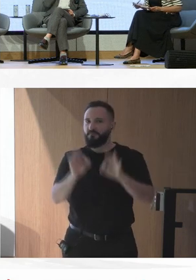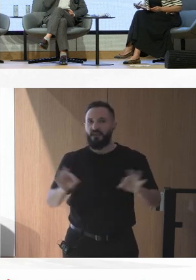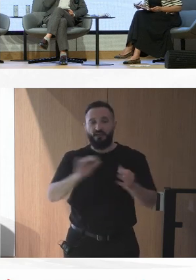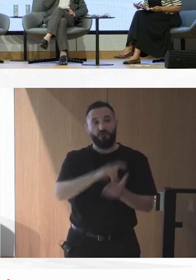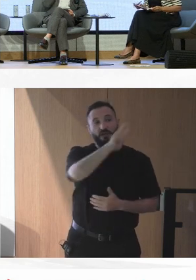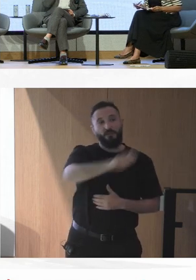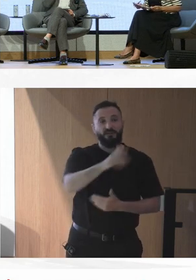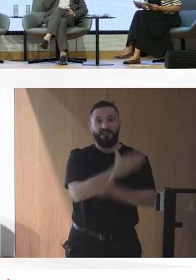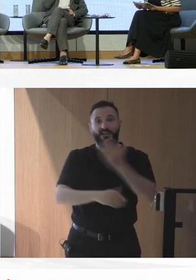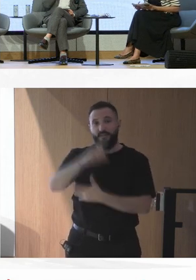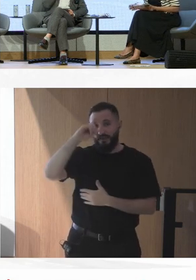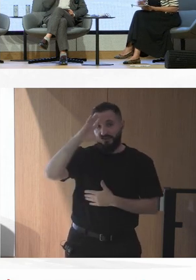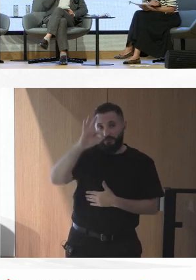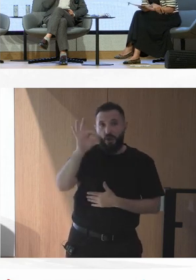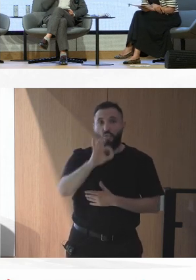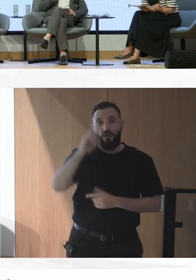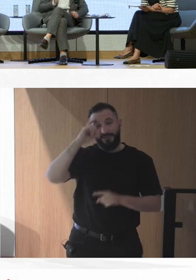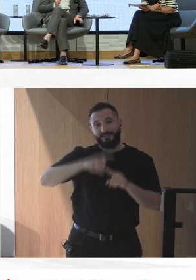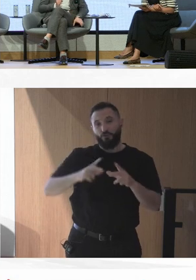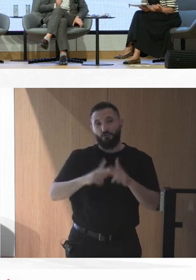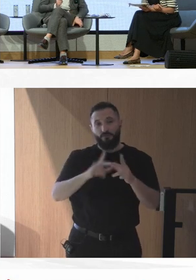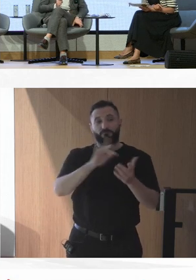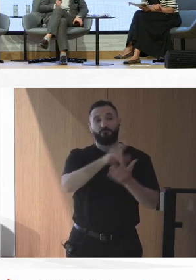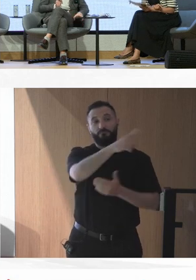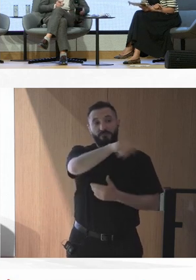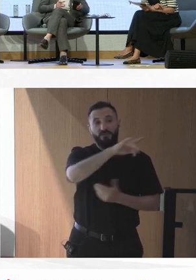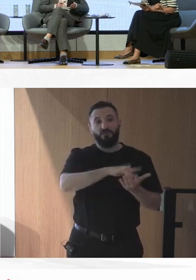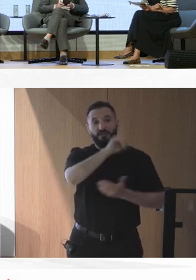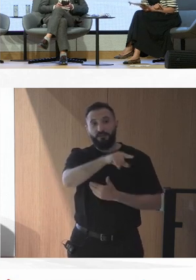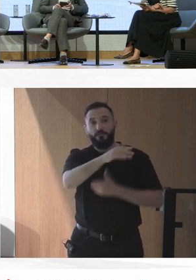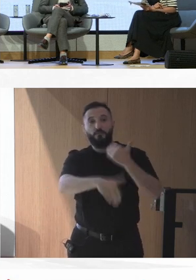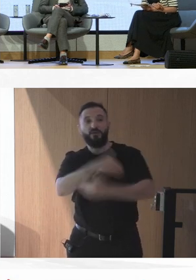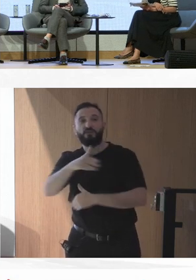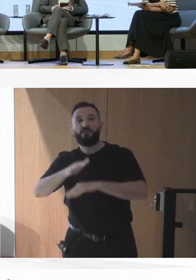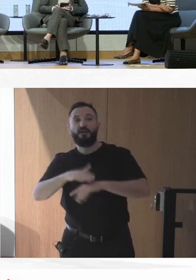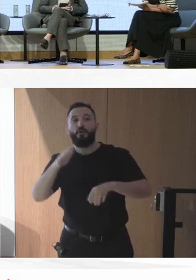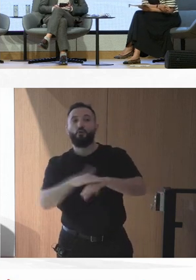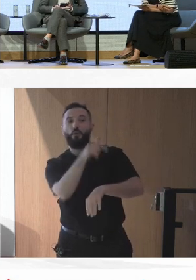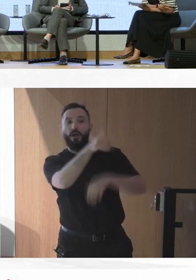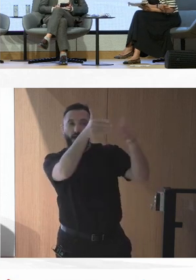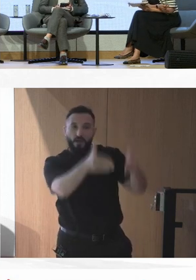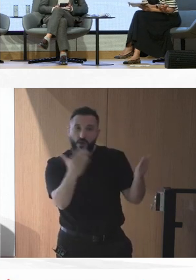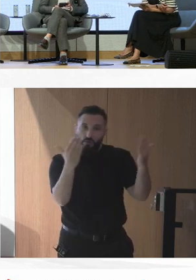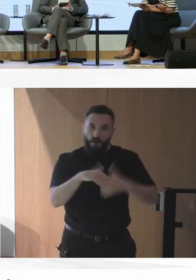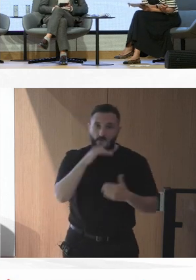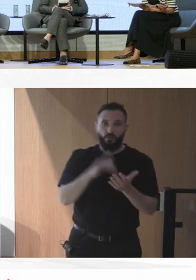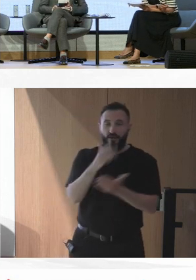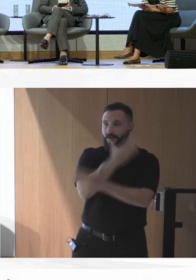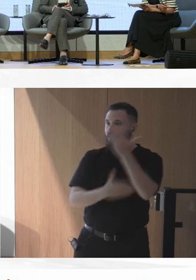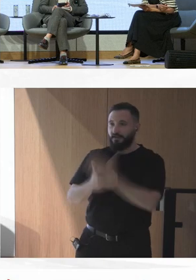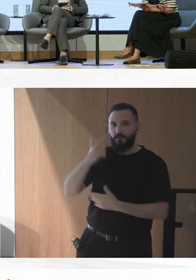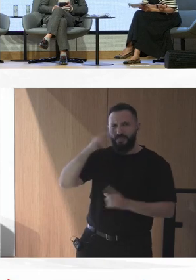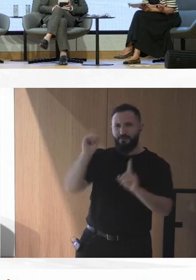intelectual y psicosocial, incluso en procesos donde se iba a enjuiciar la inimputabilidad, es decir, donde la discapacidad estaba